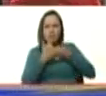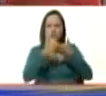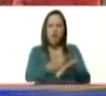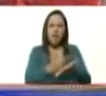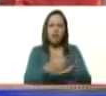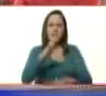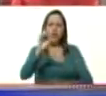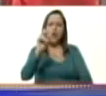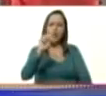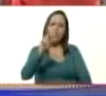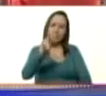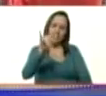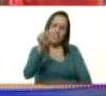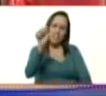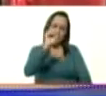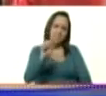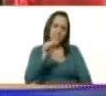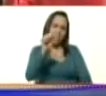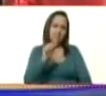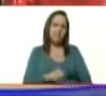Conviasa?